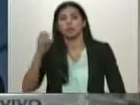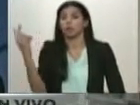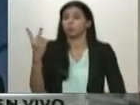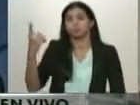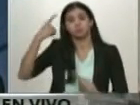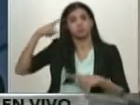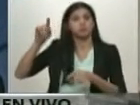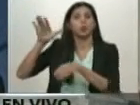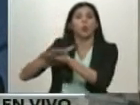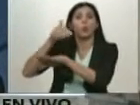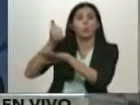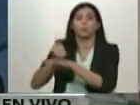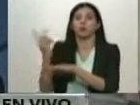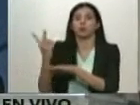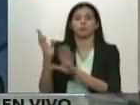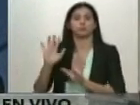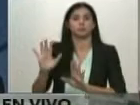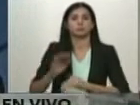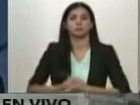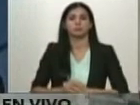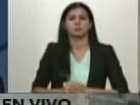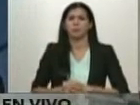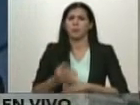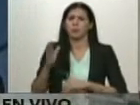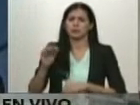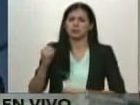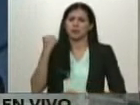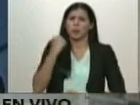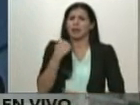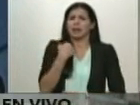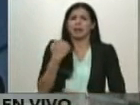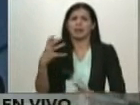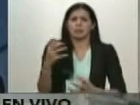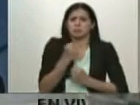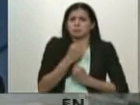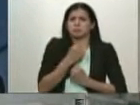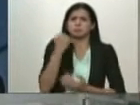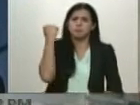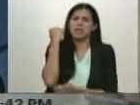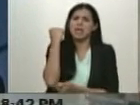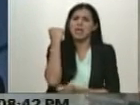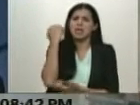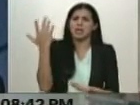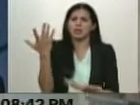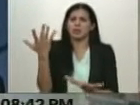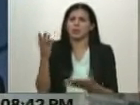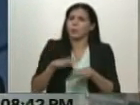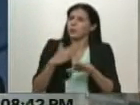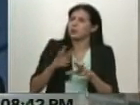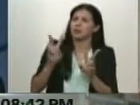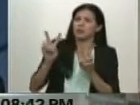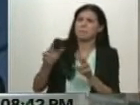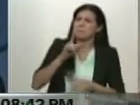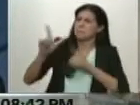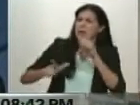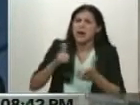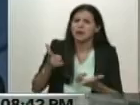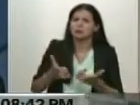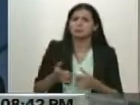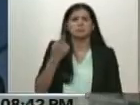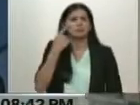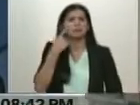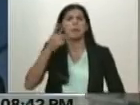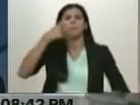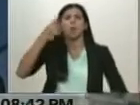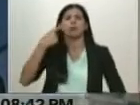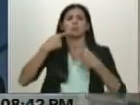¿oyeron? ¿Dónde sale tanta mezquindad, tanto egoísmo, tanta perversidad? Solamente pendientes de la politiquería y de hacer